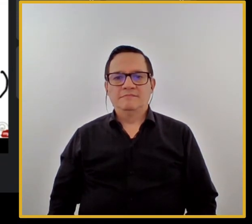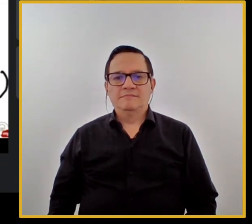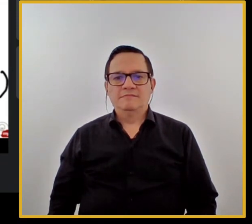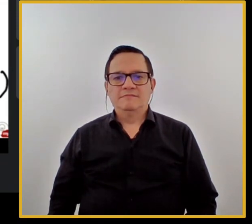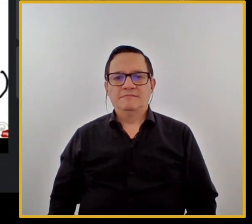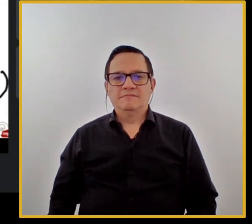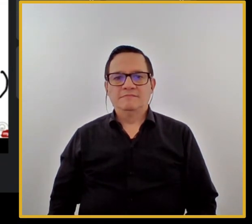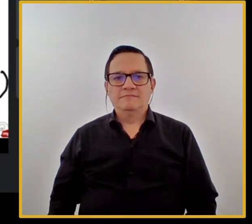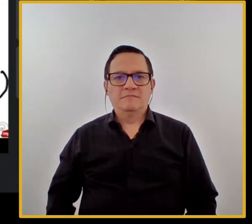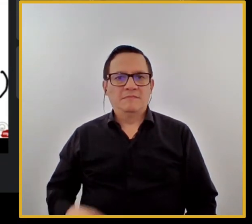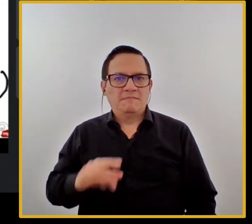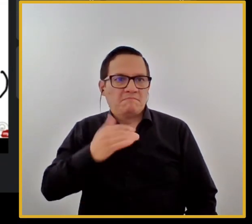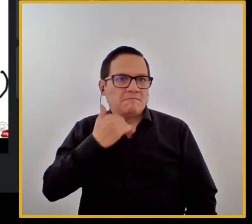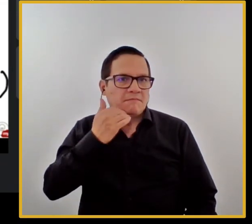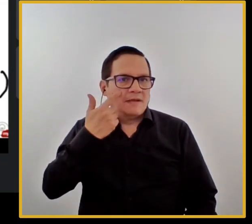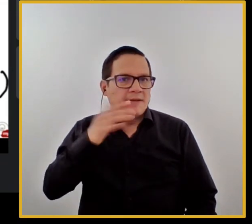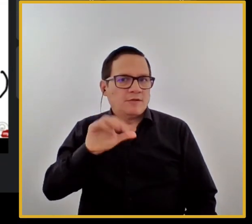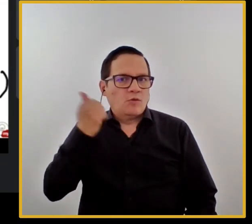Sí.